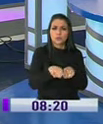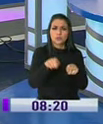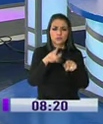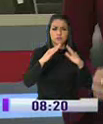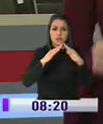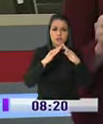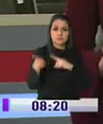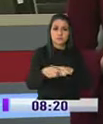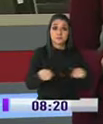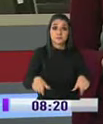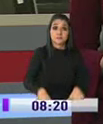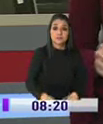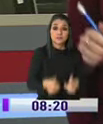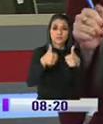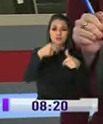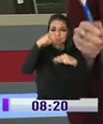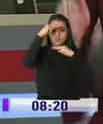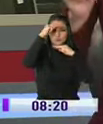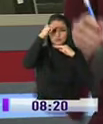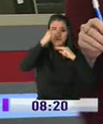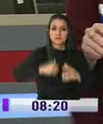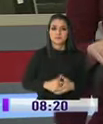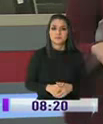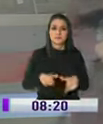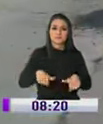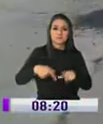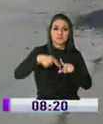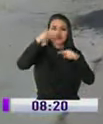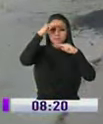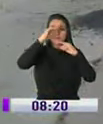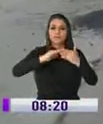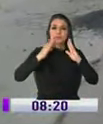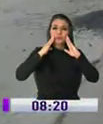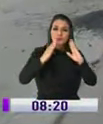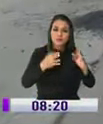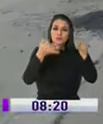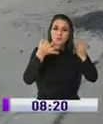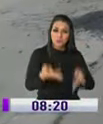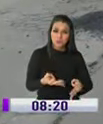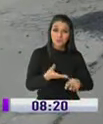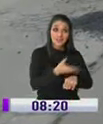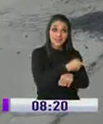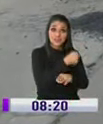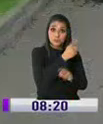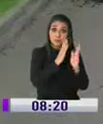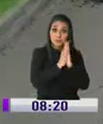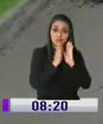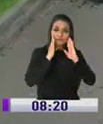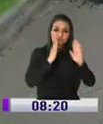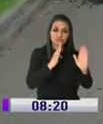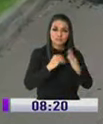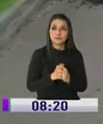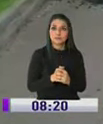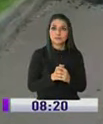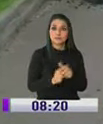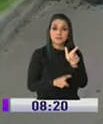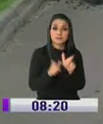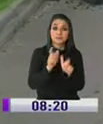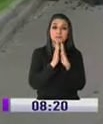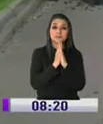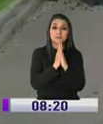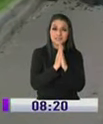buenas noticias y es que este es el primer noticiero de la comunidad que si cumple con sus pedidos, les contamos que de acuerdo a la solicitud ciudadana en